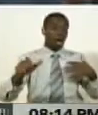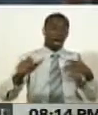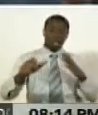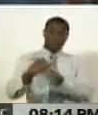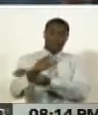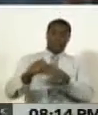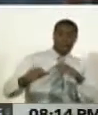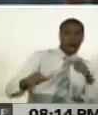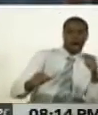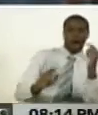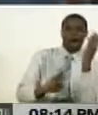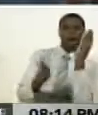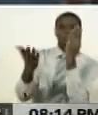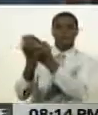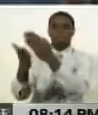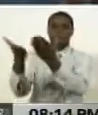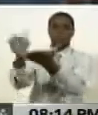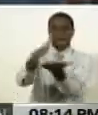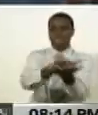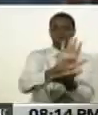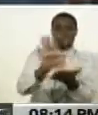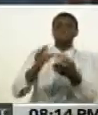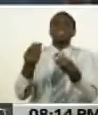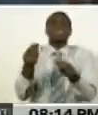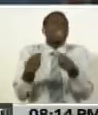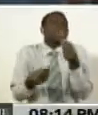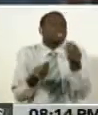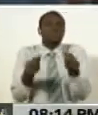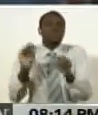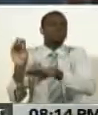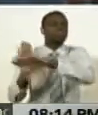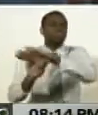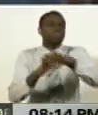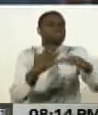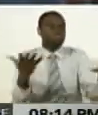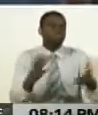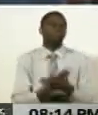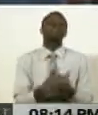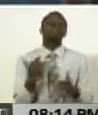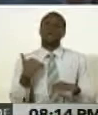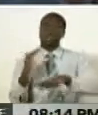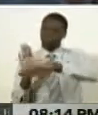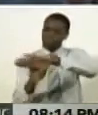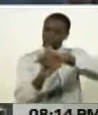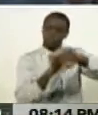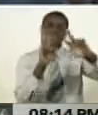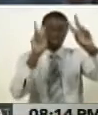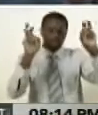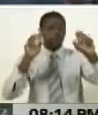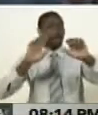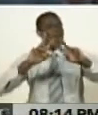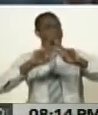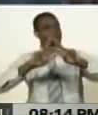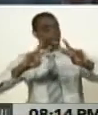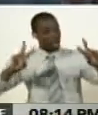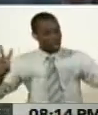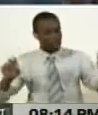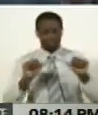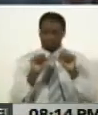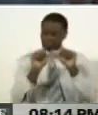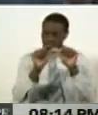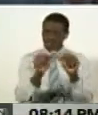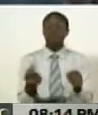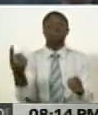El llamado que nosotros hemos hecho constantemente ha sido a la paz y lo hemos demostrado, la tolerancia, sobre todo